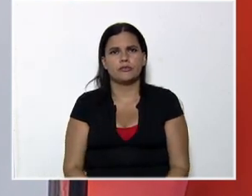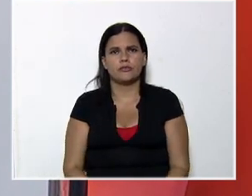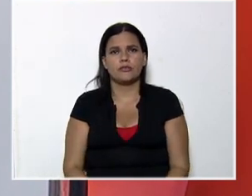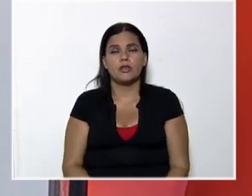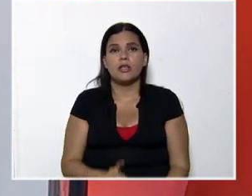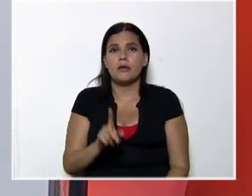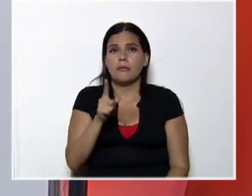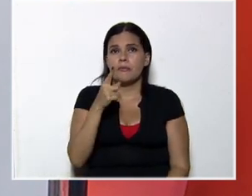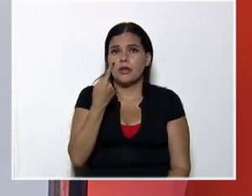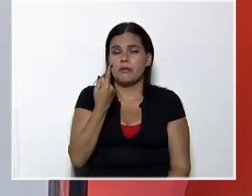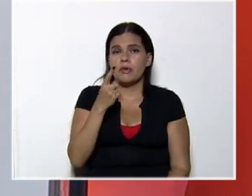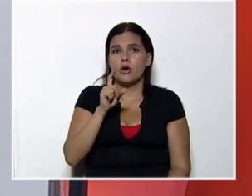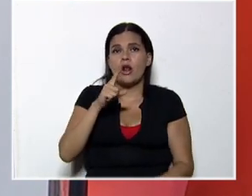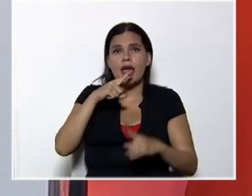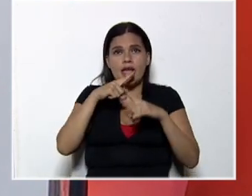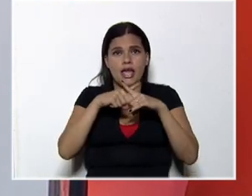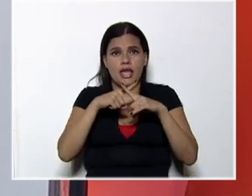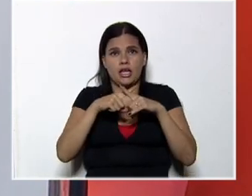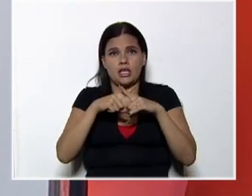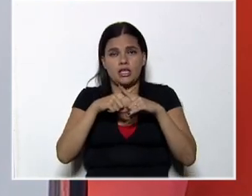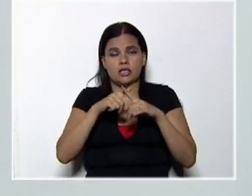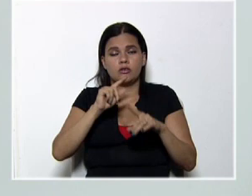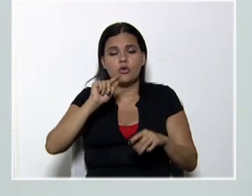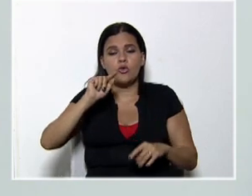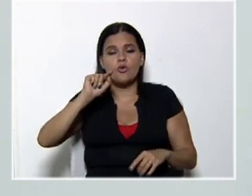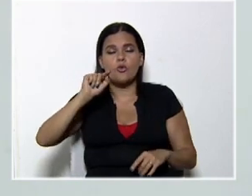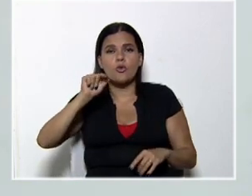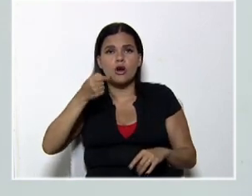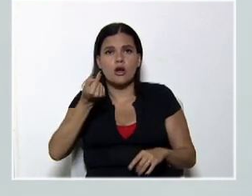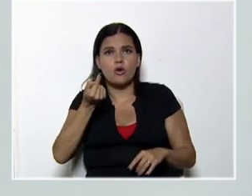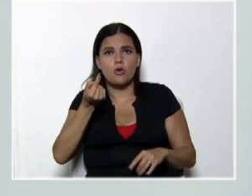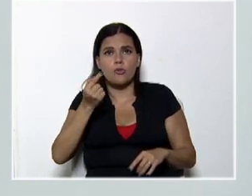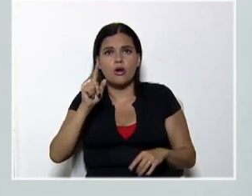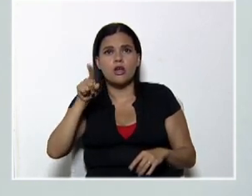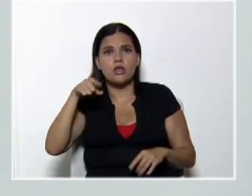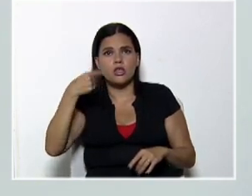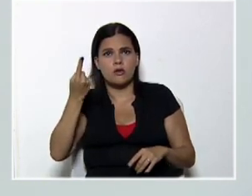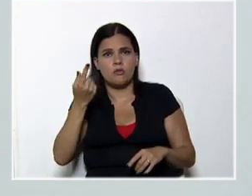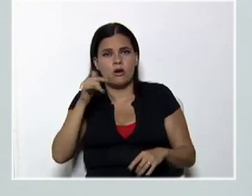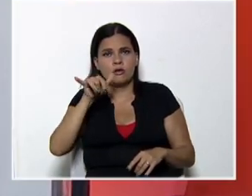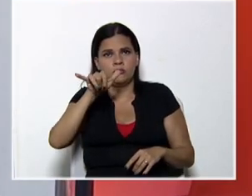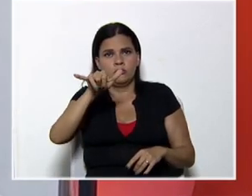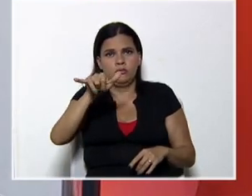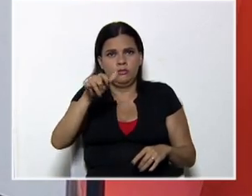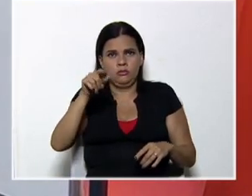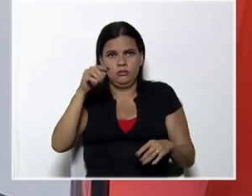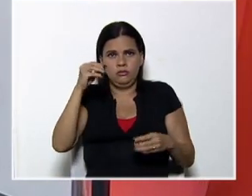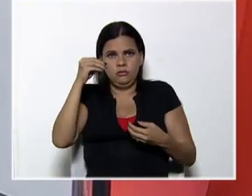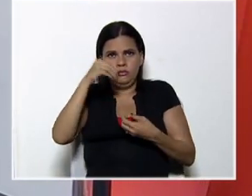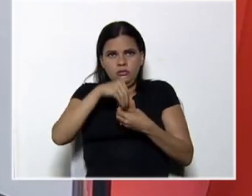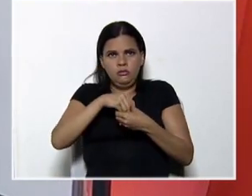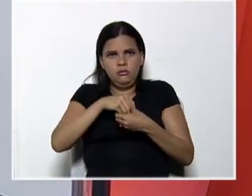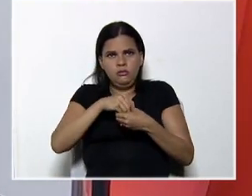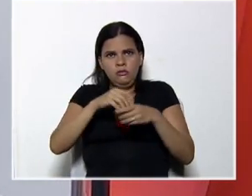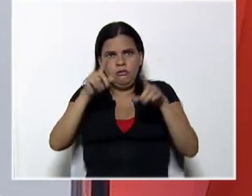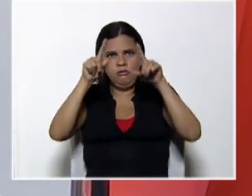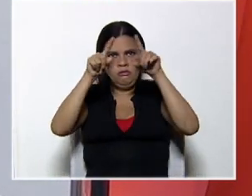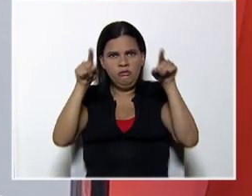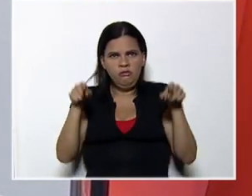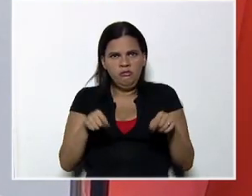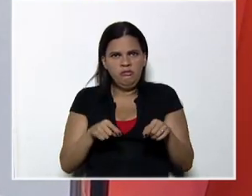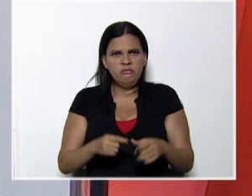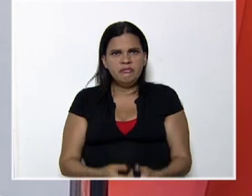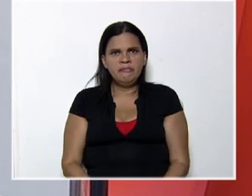la X seguido de una coma y posteriormente las Y dentro, encerradas en